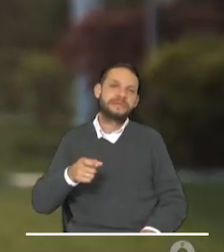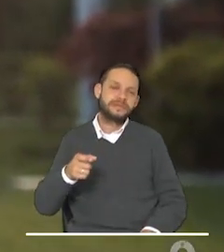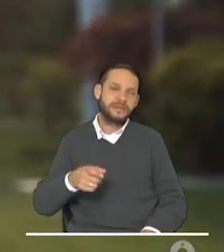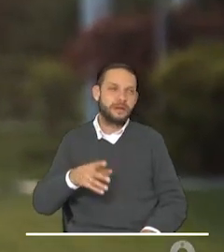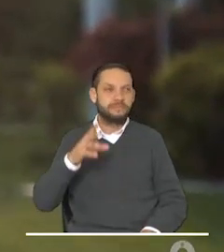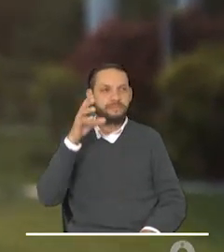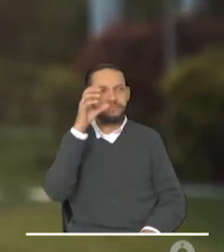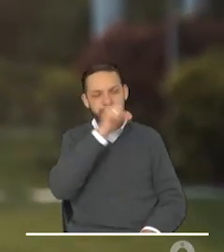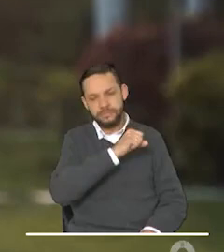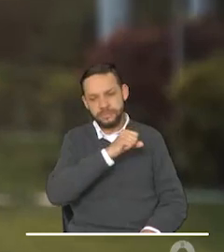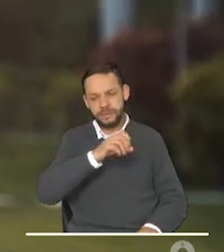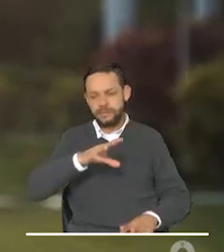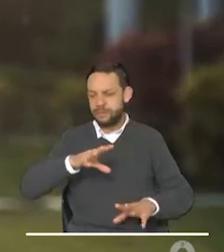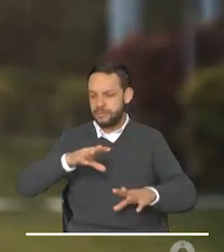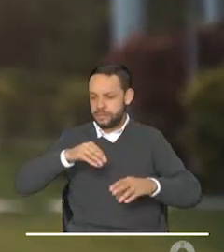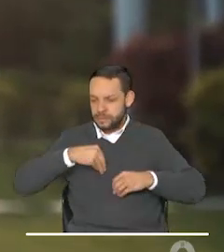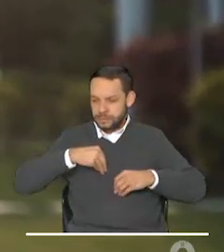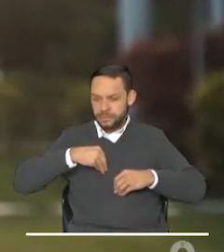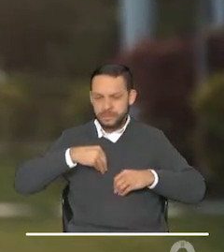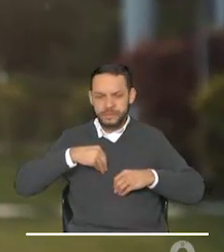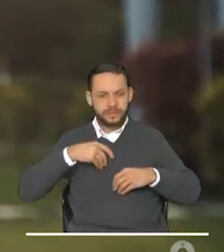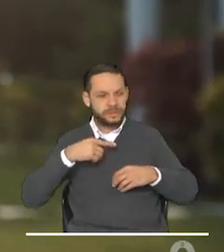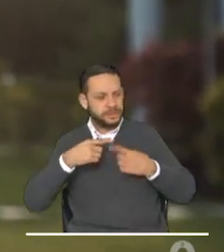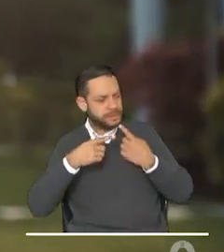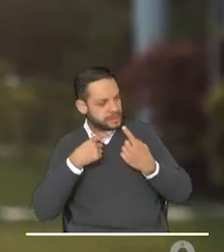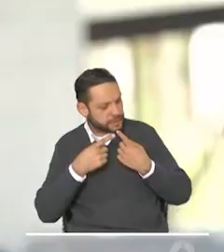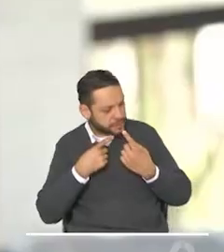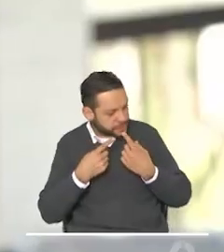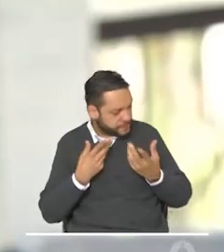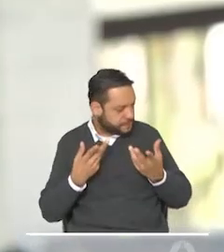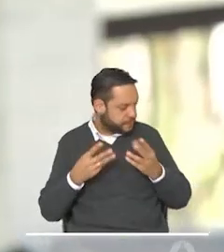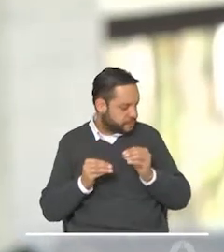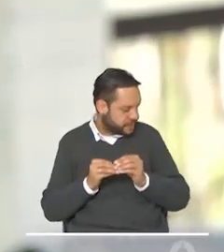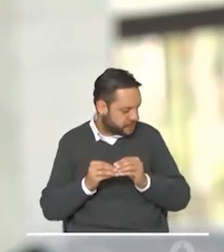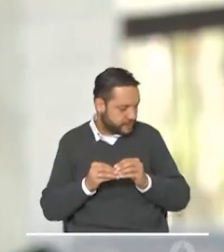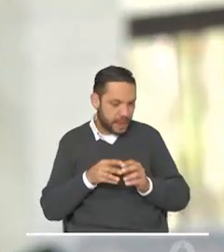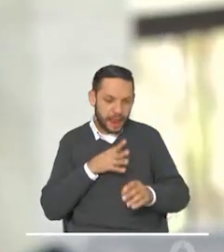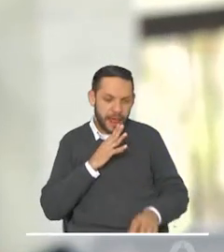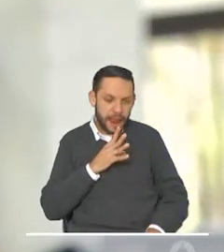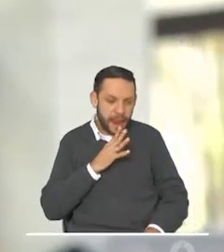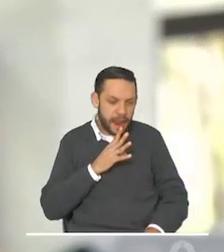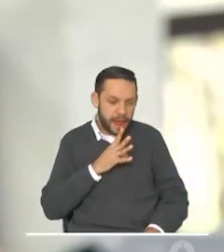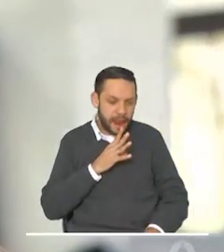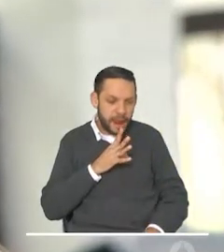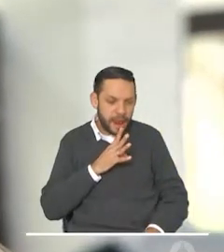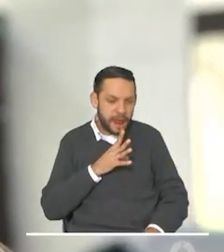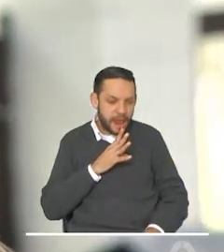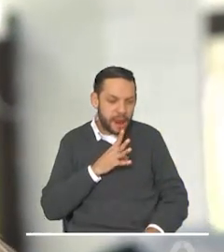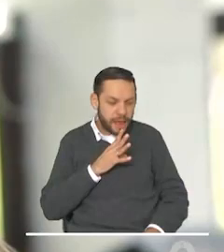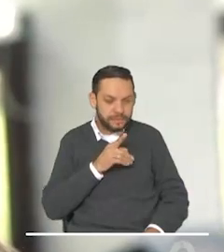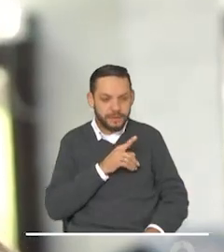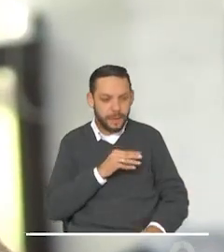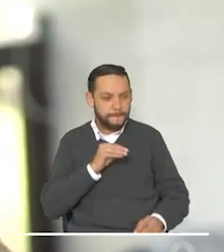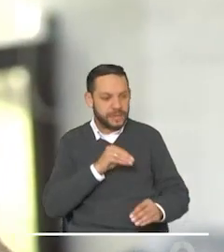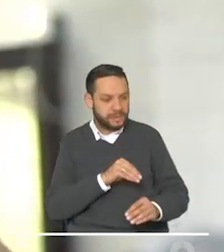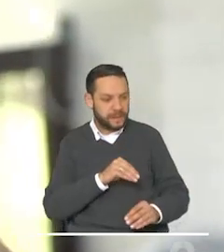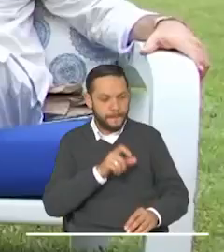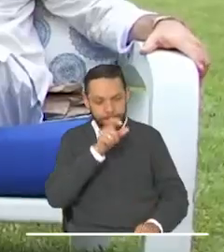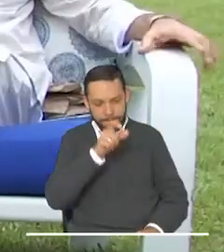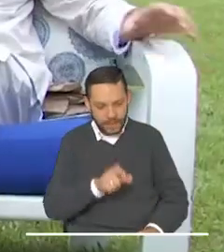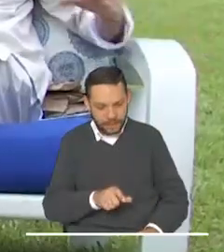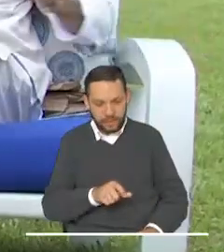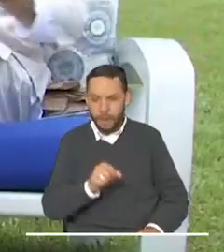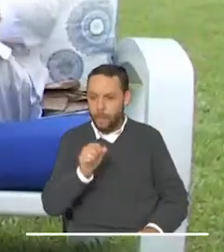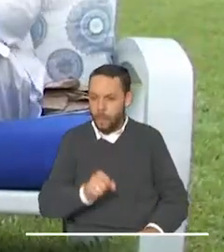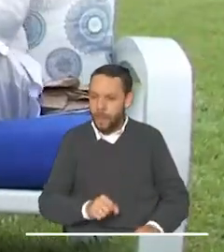necesitan ser reconocidos dialogados hablados porque no cuestionados y que la persona tenga